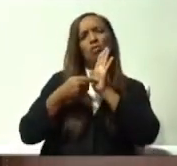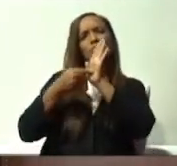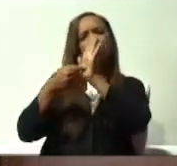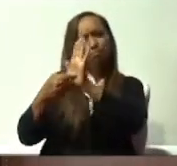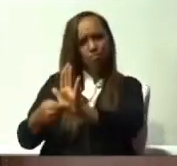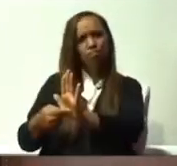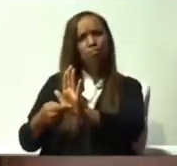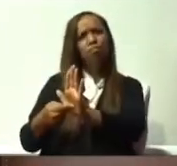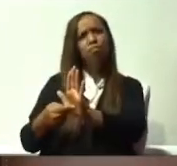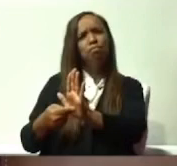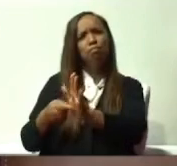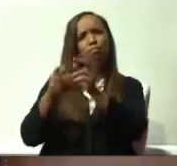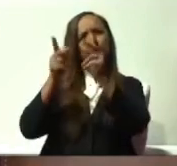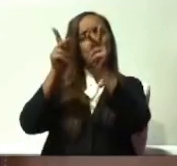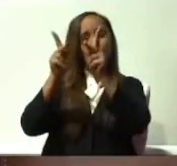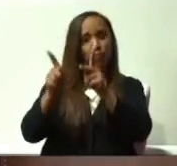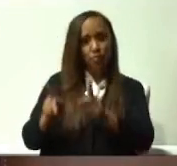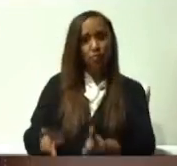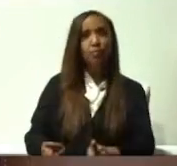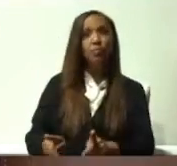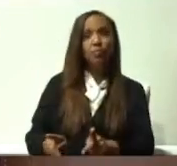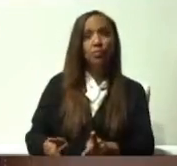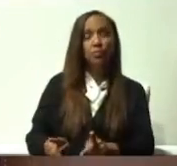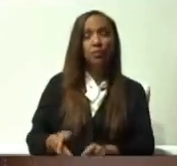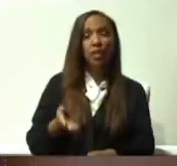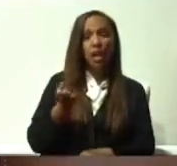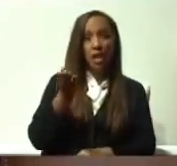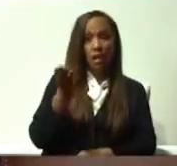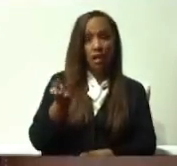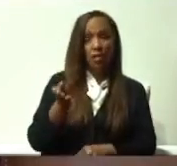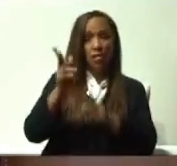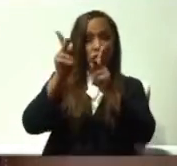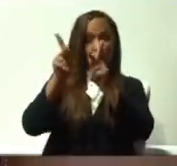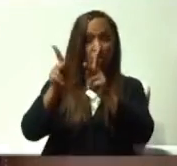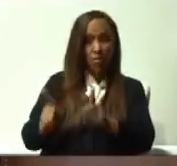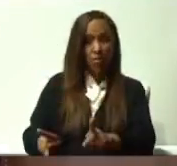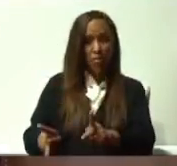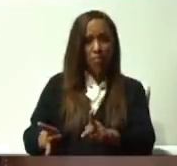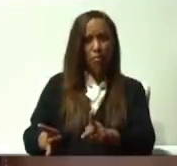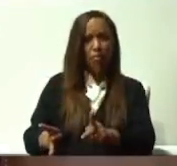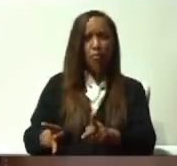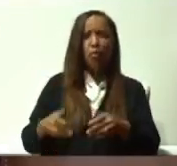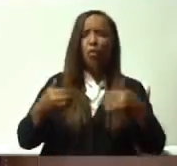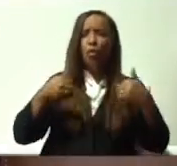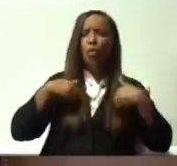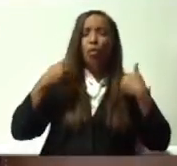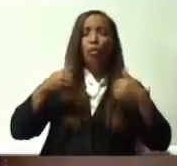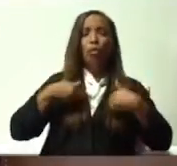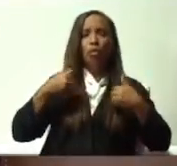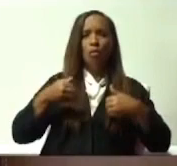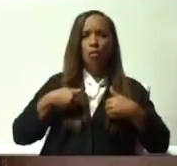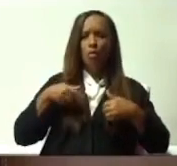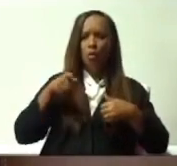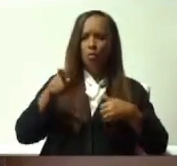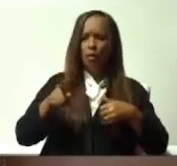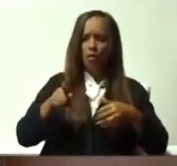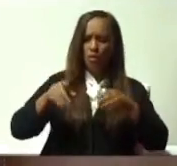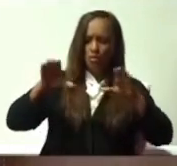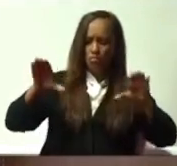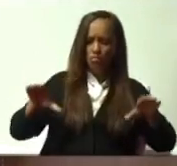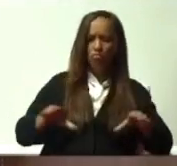tan fructífera y que en algunos momentos, a temprana edad, nosotros pudimos, como